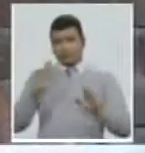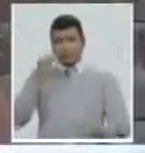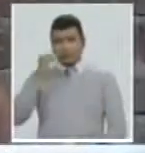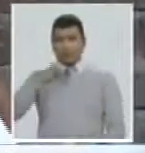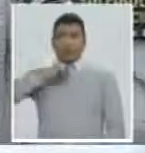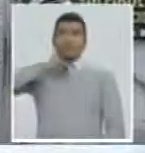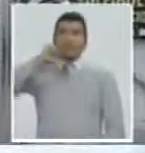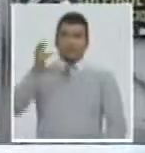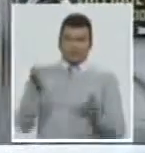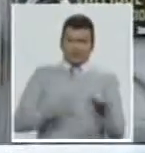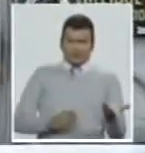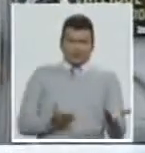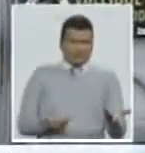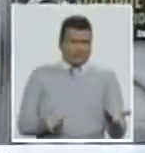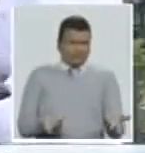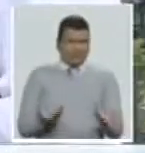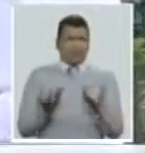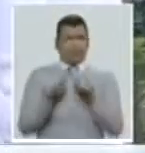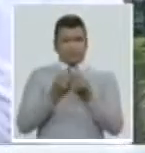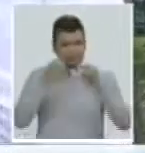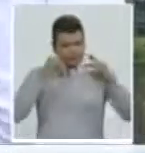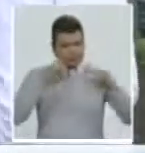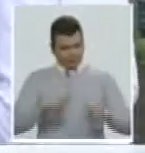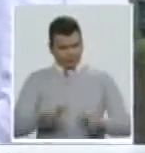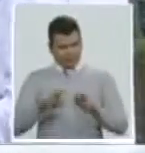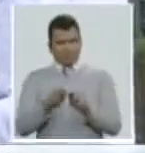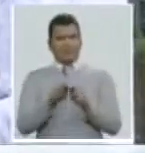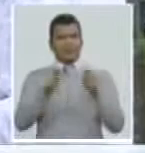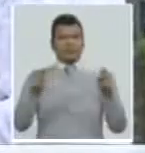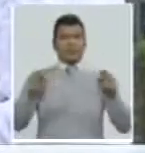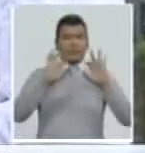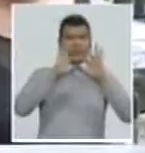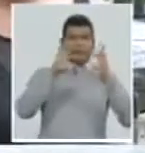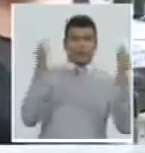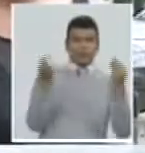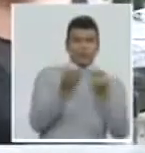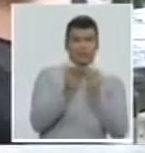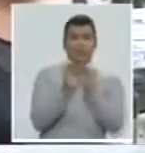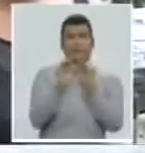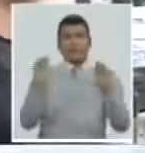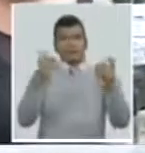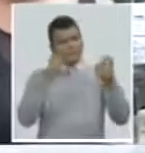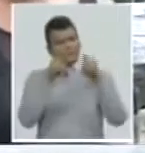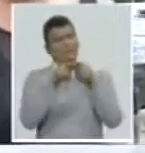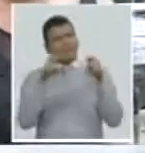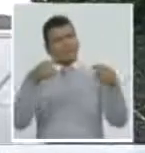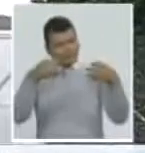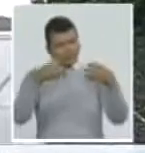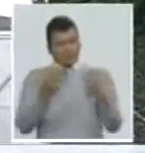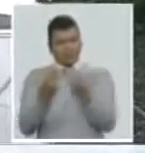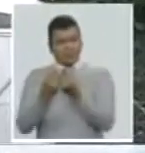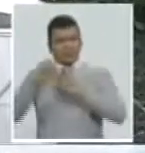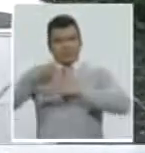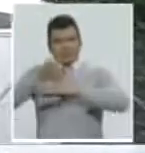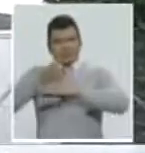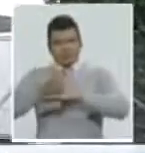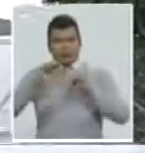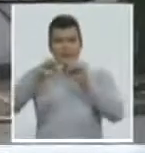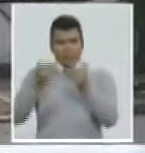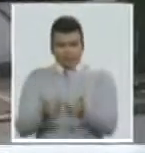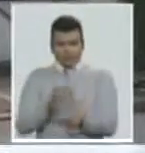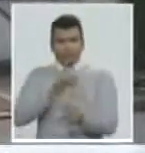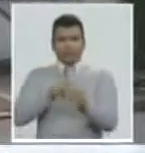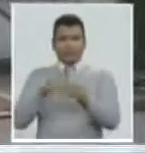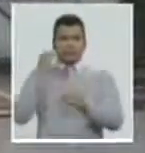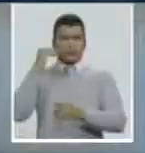hecho eso. Las autoridades investigan este caso, mientras que los familiares de Natalie pidieron una explicación a las directivas de la institución donde estudiaba